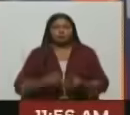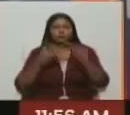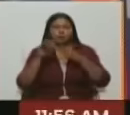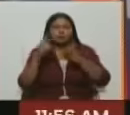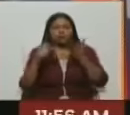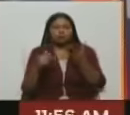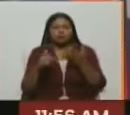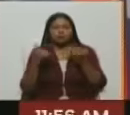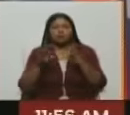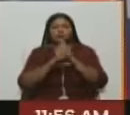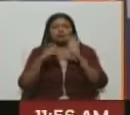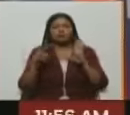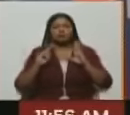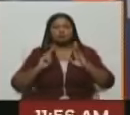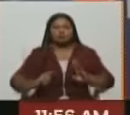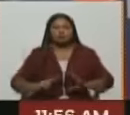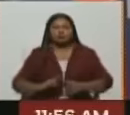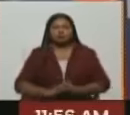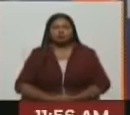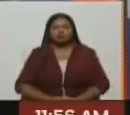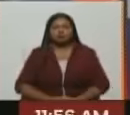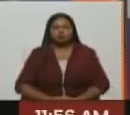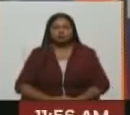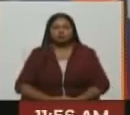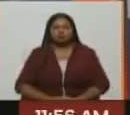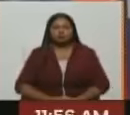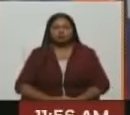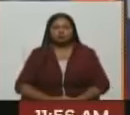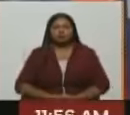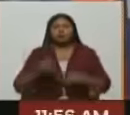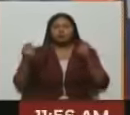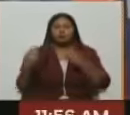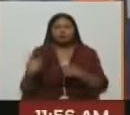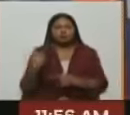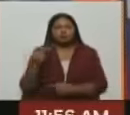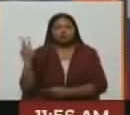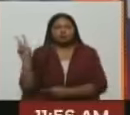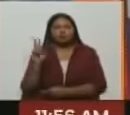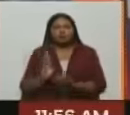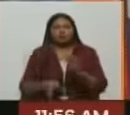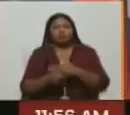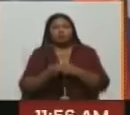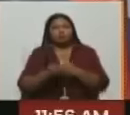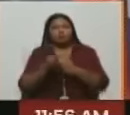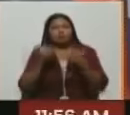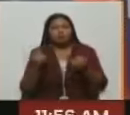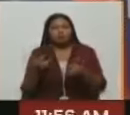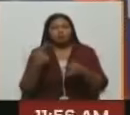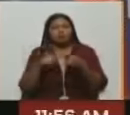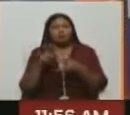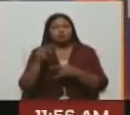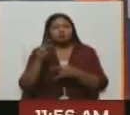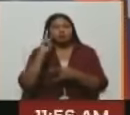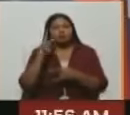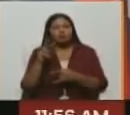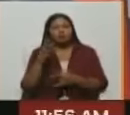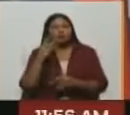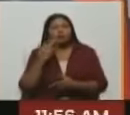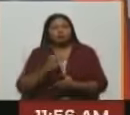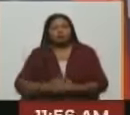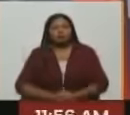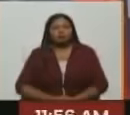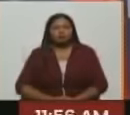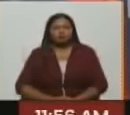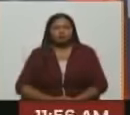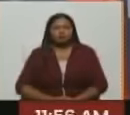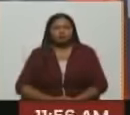violaciones a derechos humanos. Pero la campaña contra Venezuela es esa permanentemente, pero nunca ustedes van a ver una